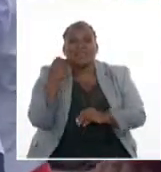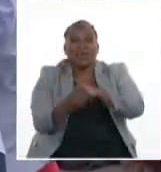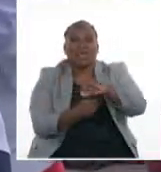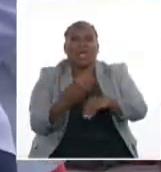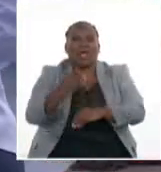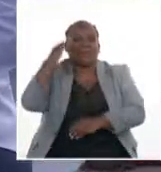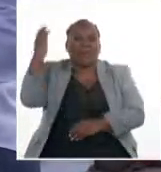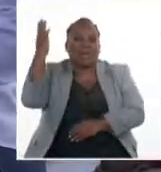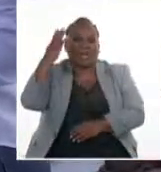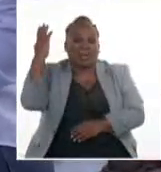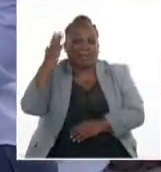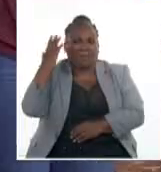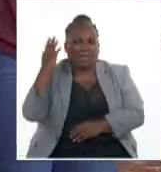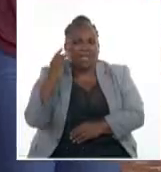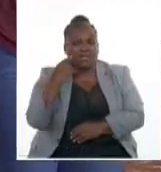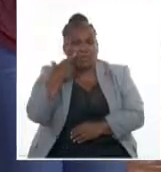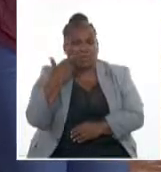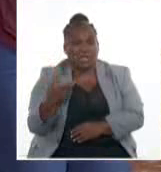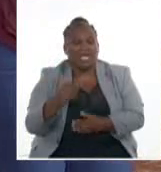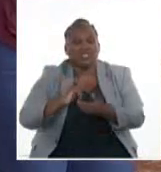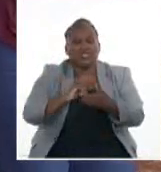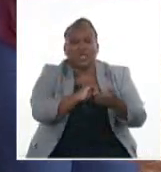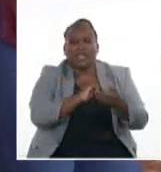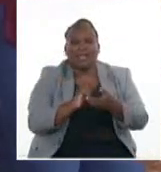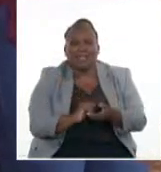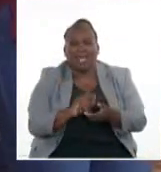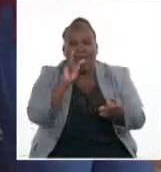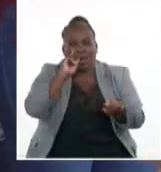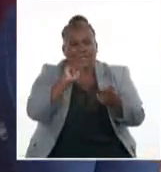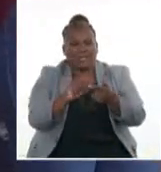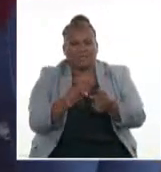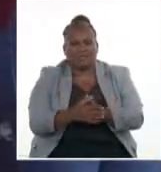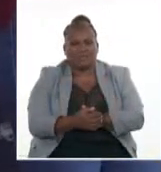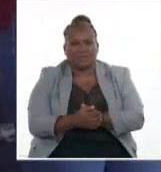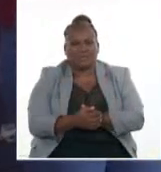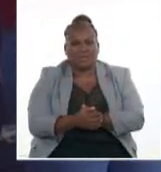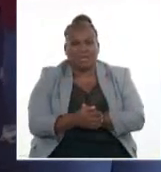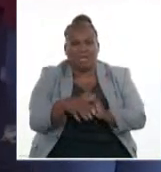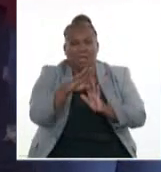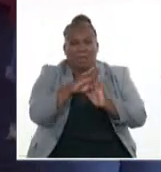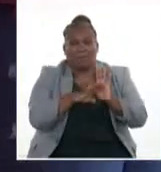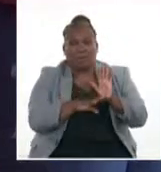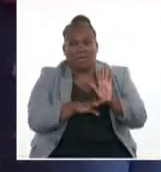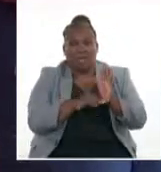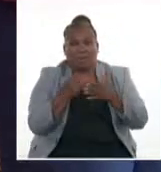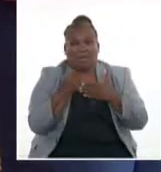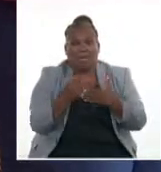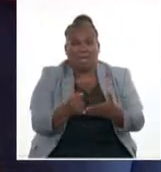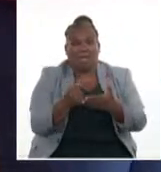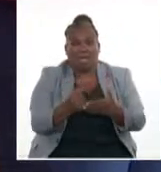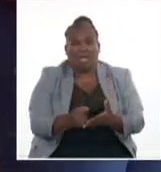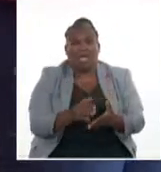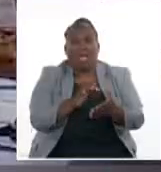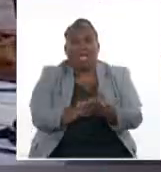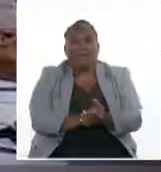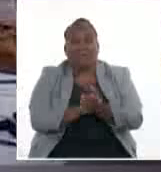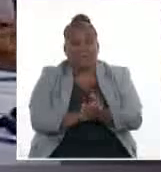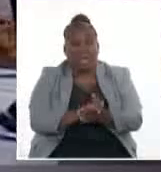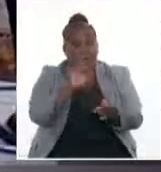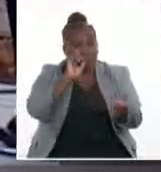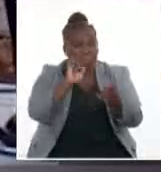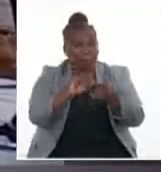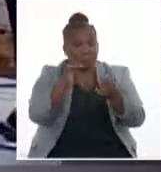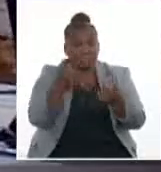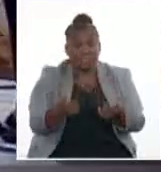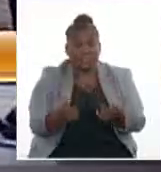Su esencia proviene de la solidaridad. Los programas de cooperación, de amistad, buscan darle la